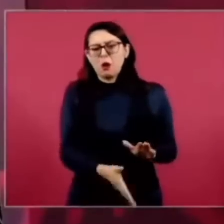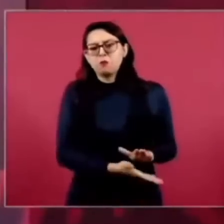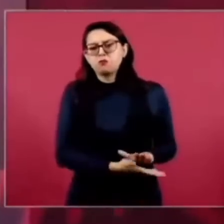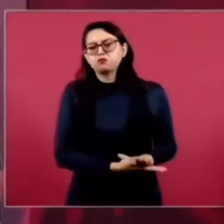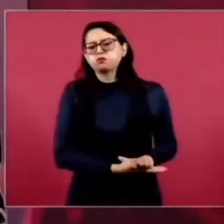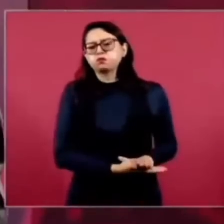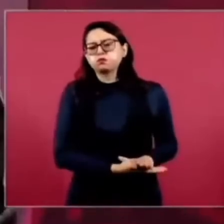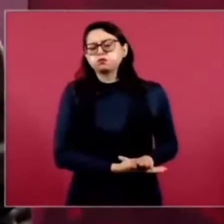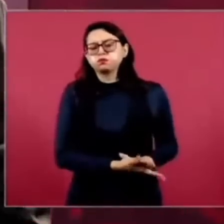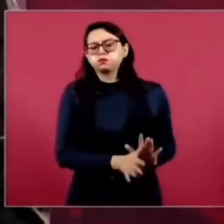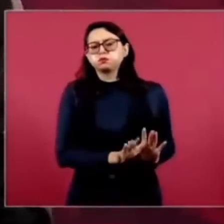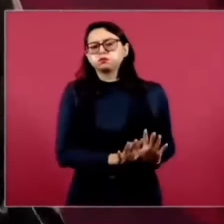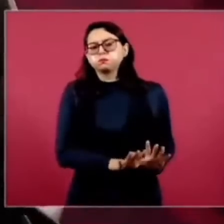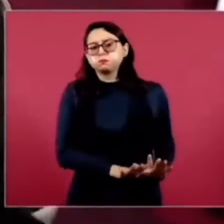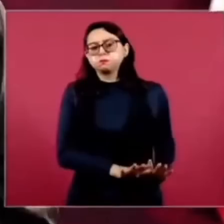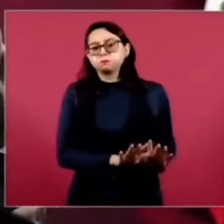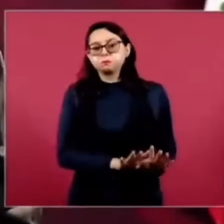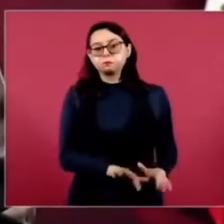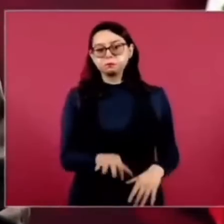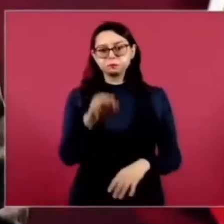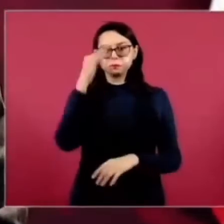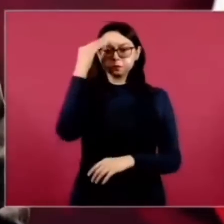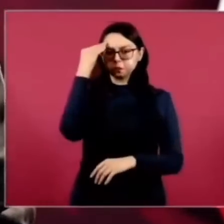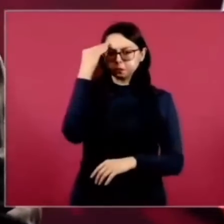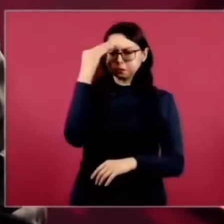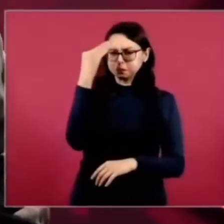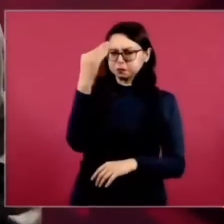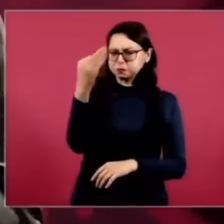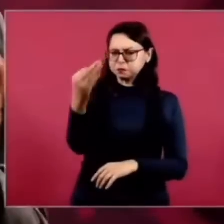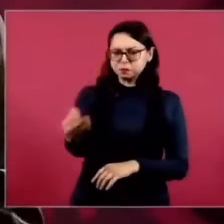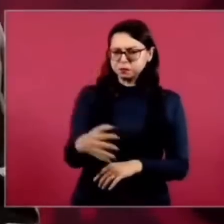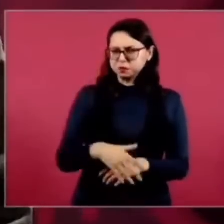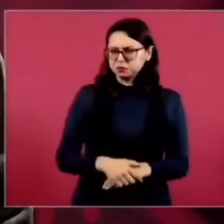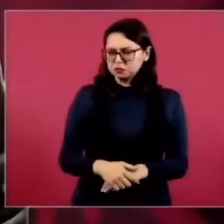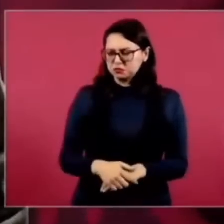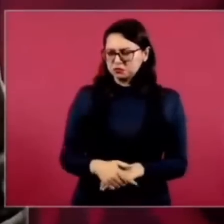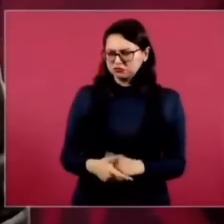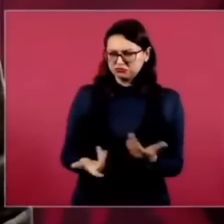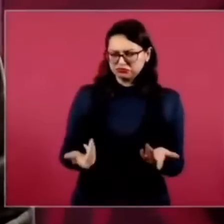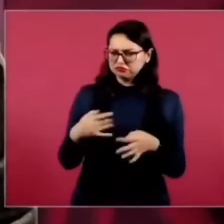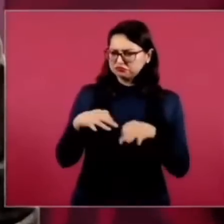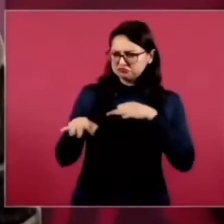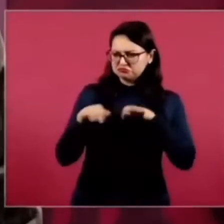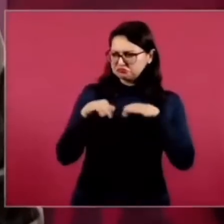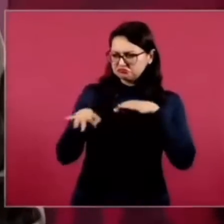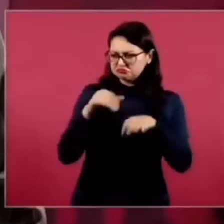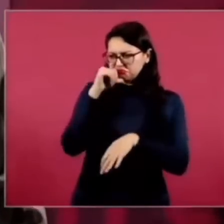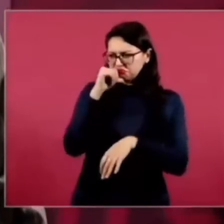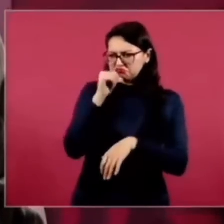cuesta mucho trabajo, ¿no? Analizar el caso y resolver.